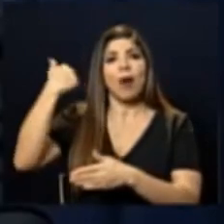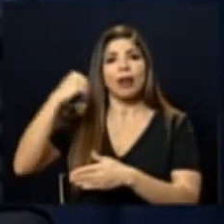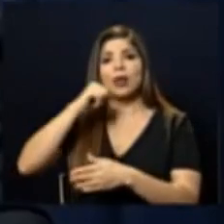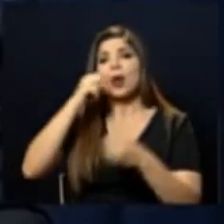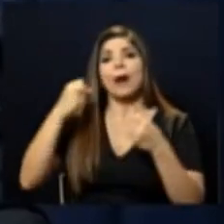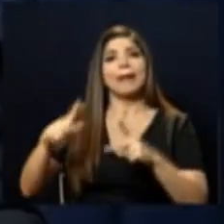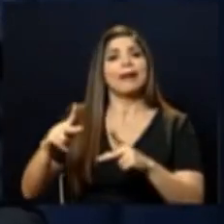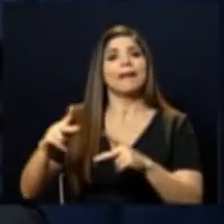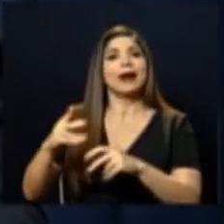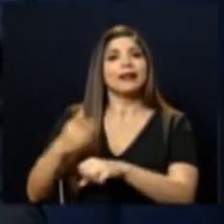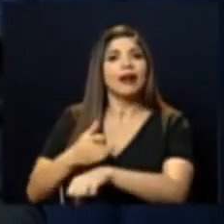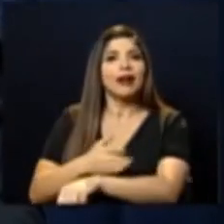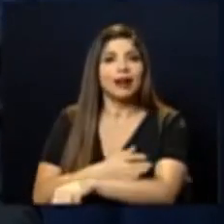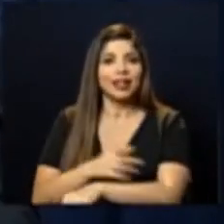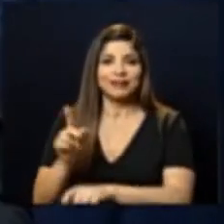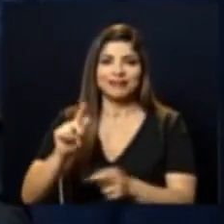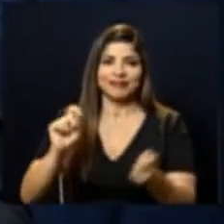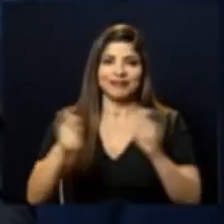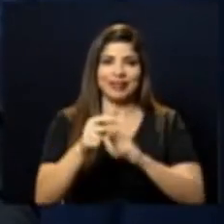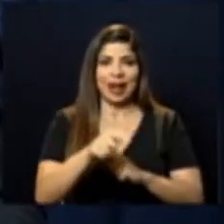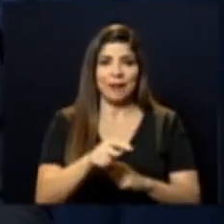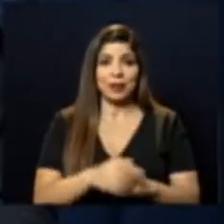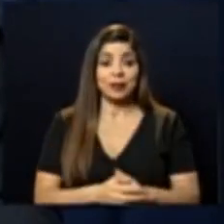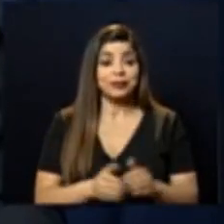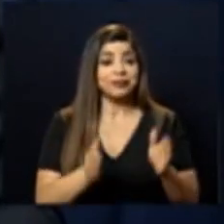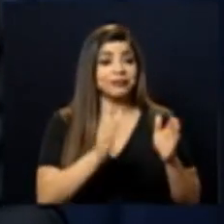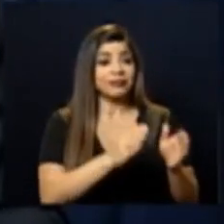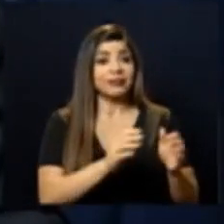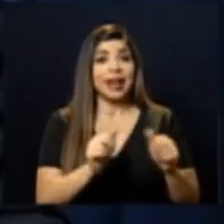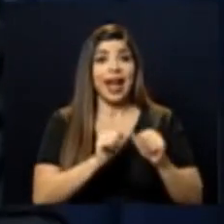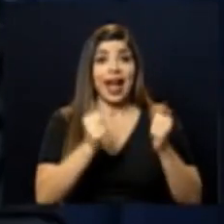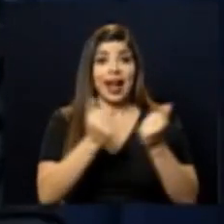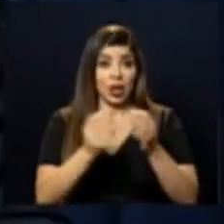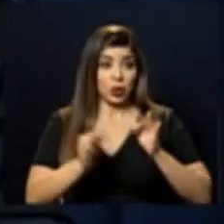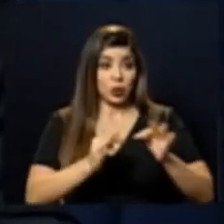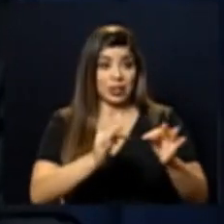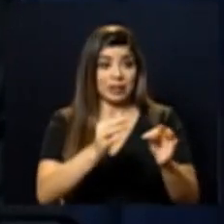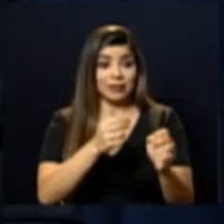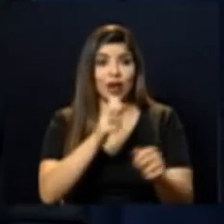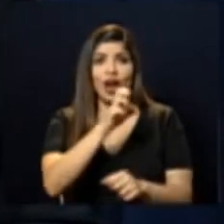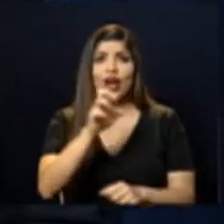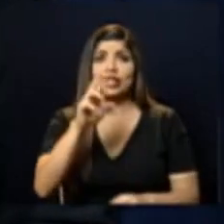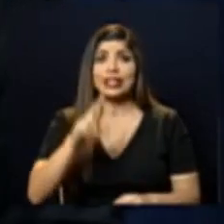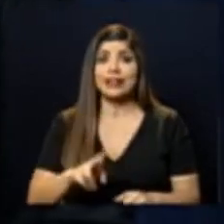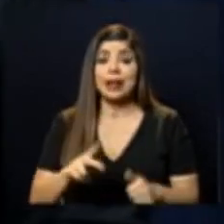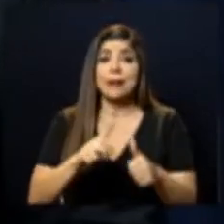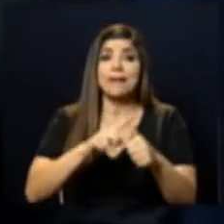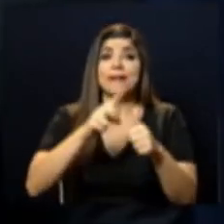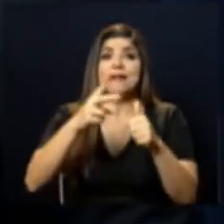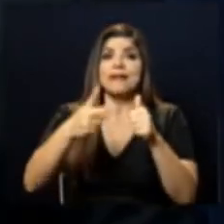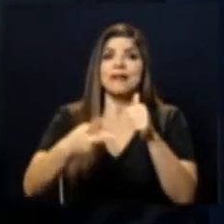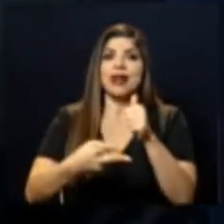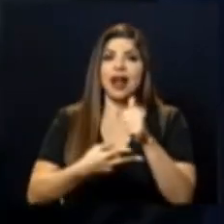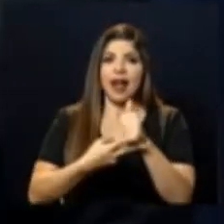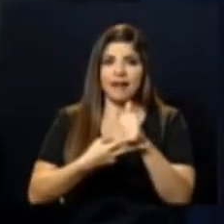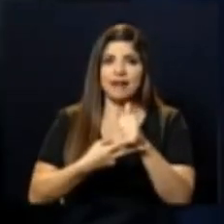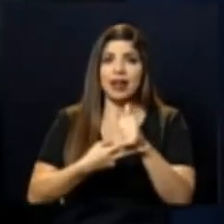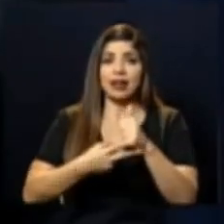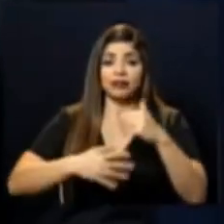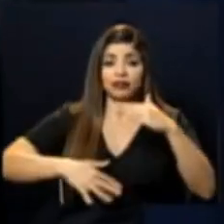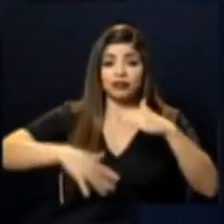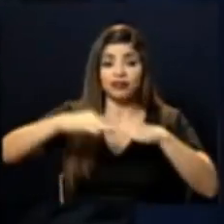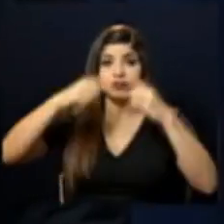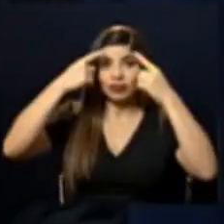progreso. En turismo, Costa Rica fue capaz por primera vez de llegar a los